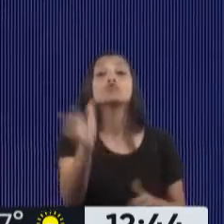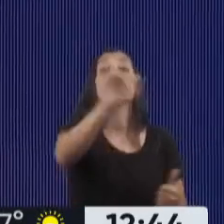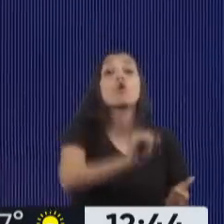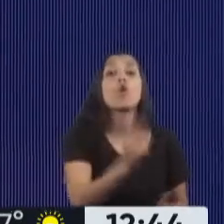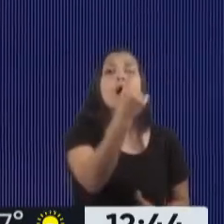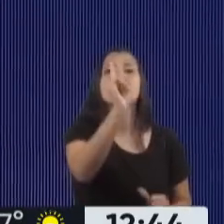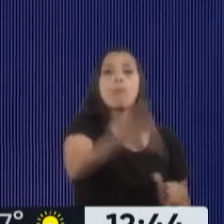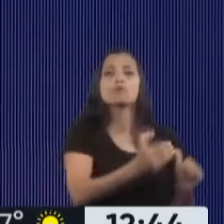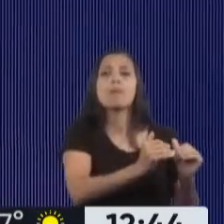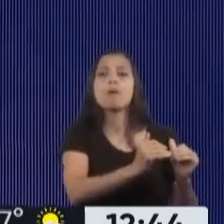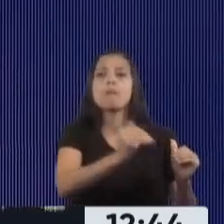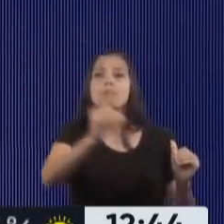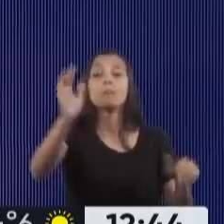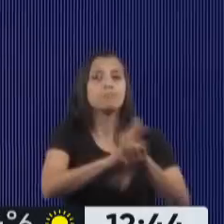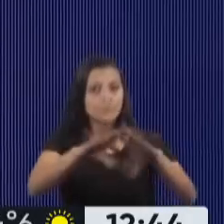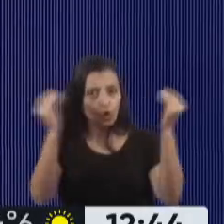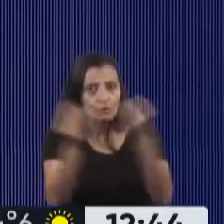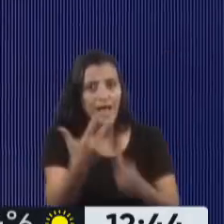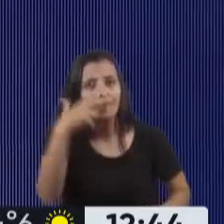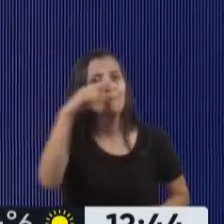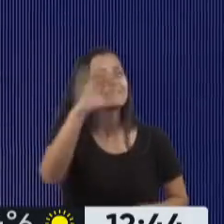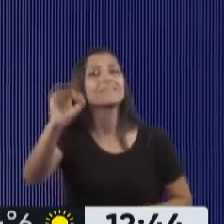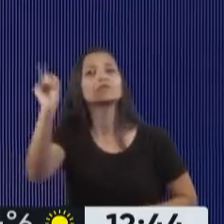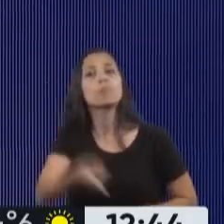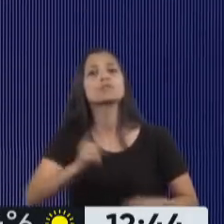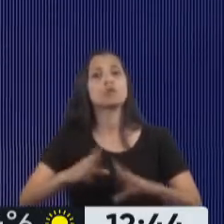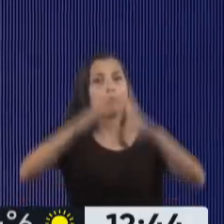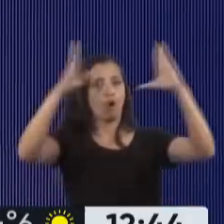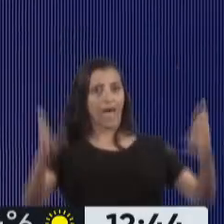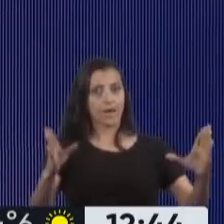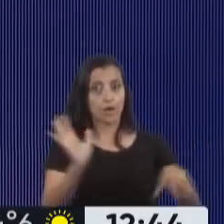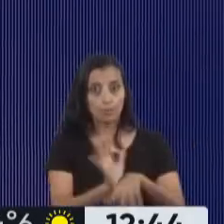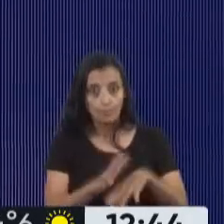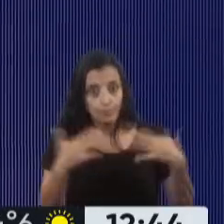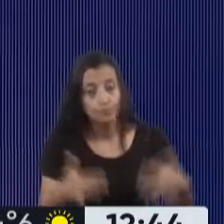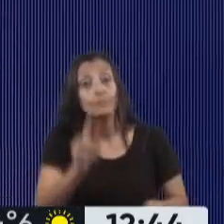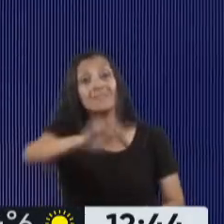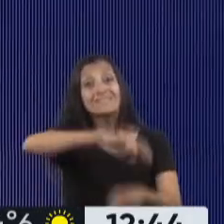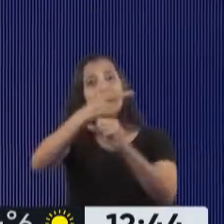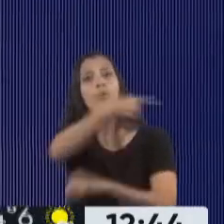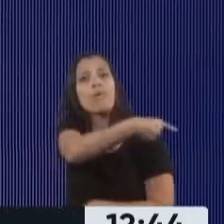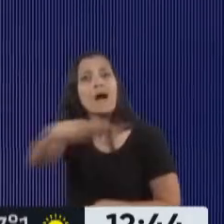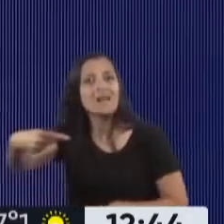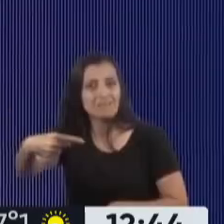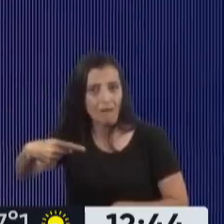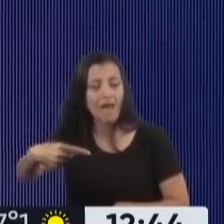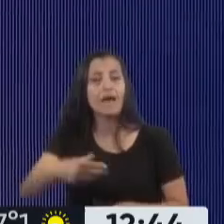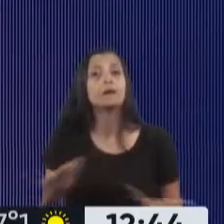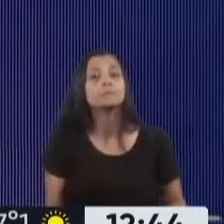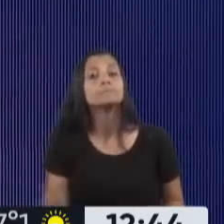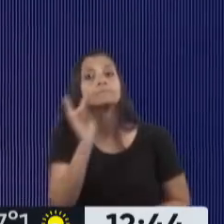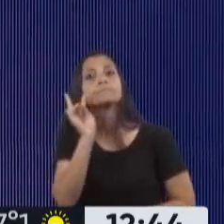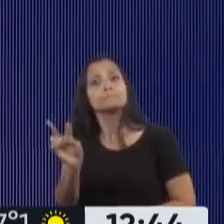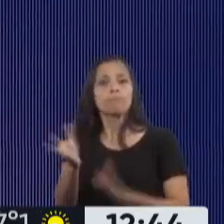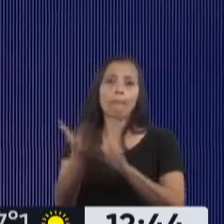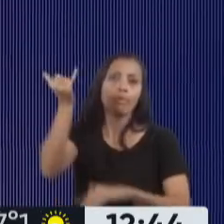es 3.700% anual. Cuando ustedes miraban la segunda semana, había habido